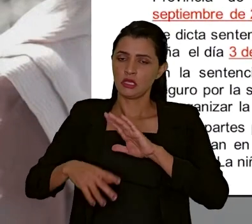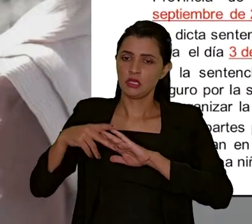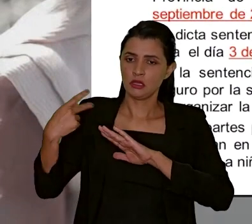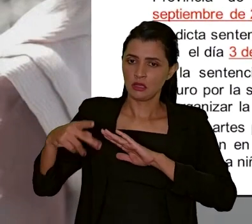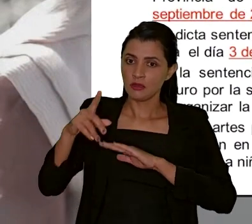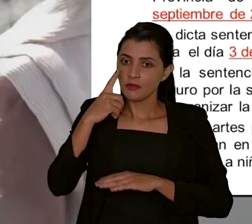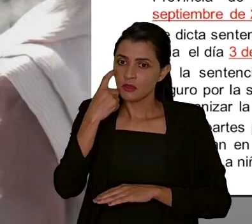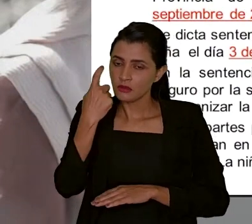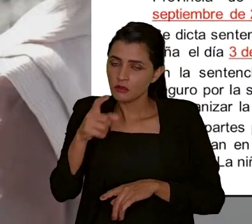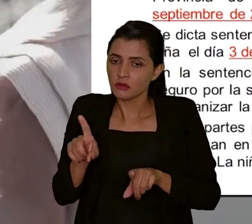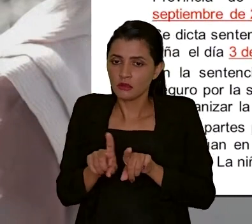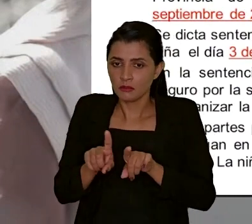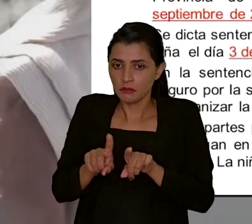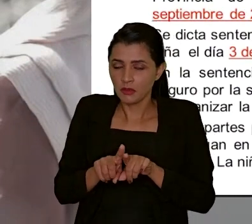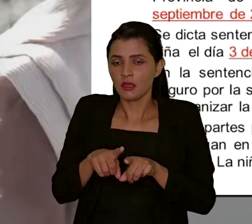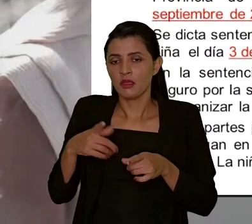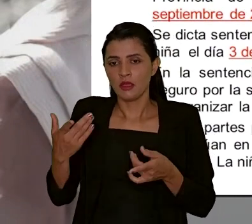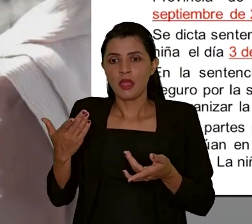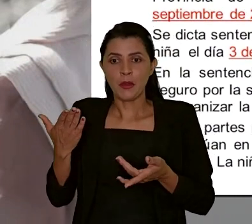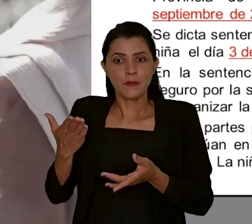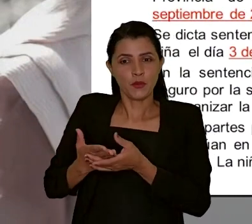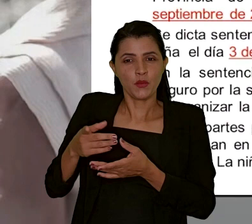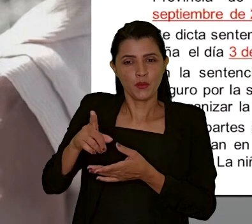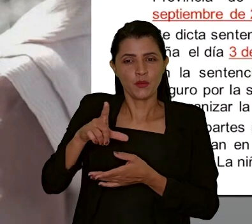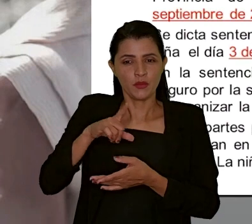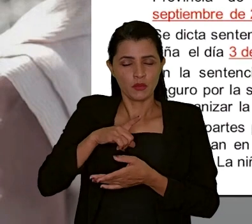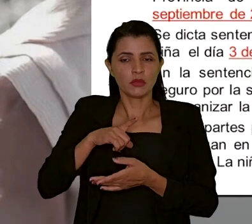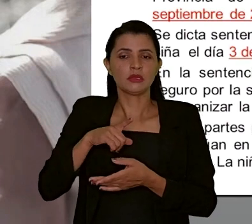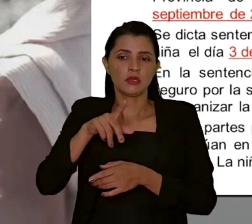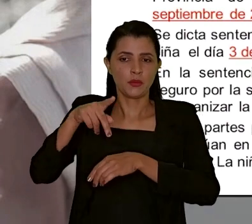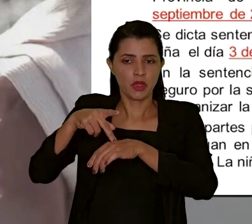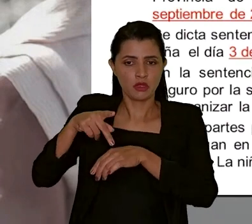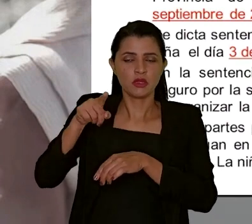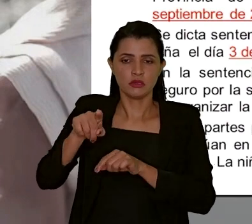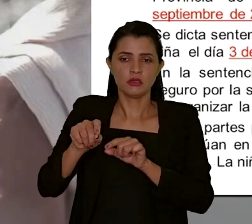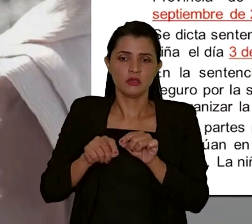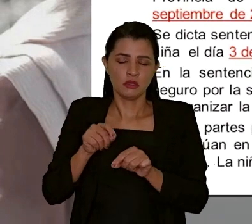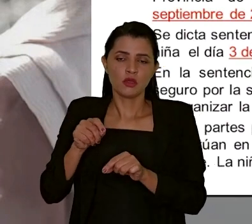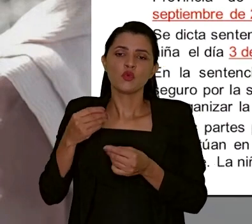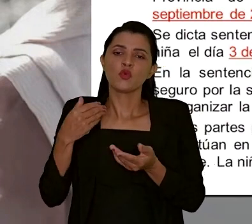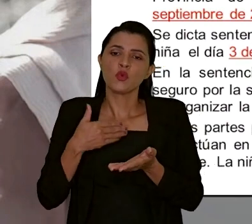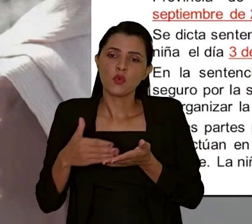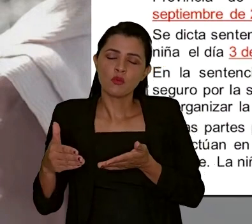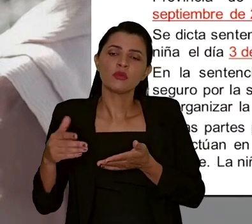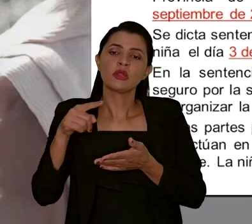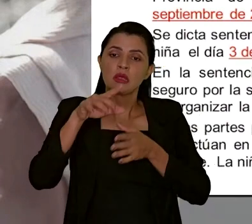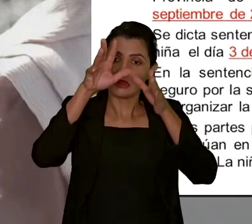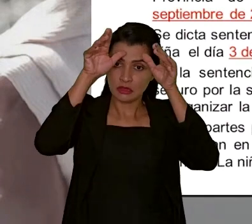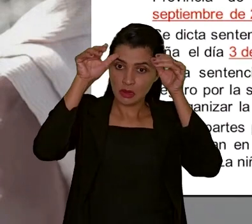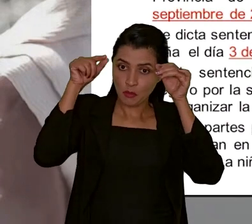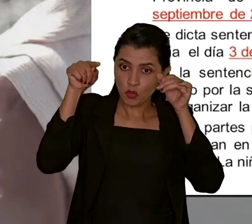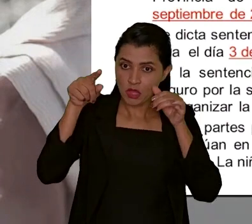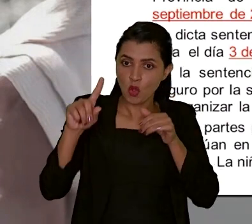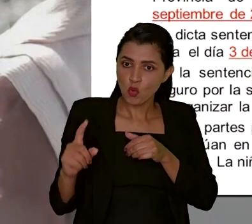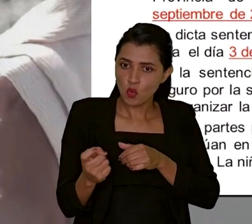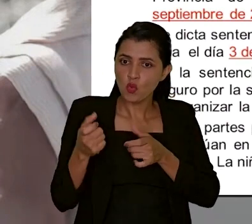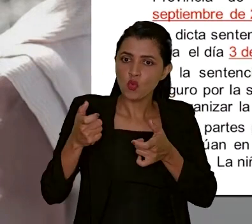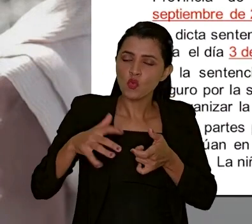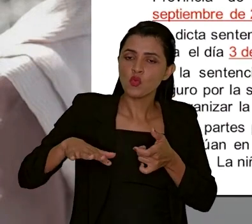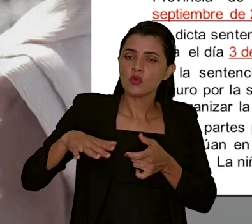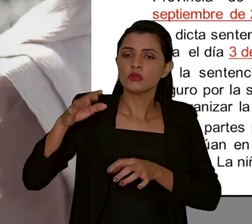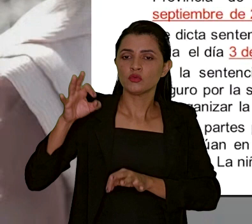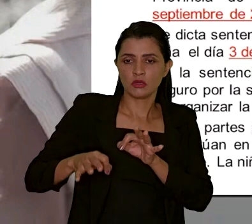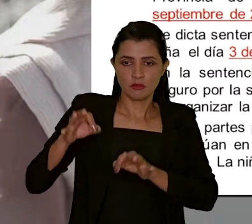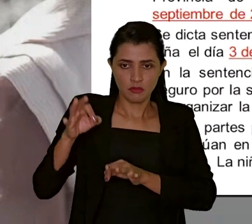muy interesante, desde lo procesal y lo sustancial. Fíjense, se inicia ante el Tribunal de Instancia Única de la